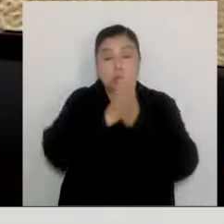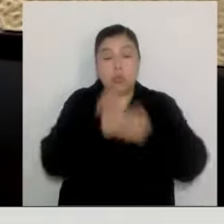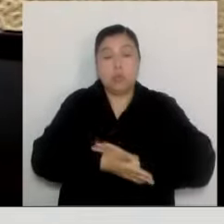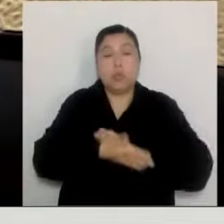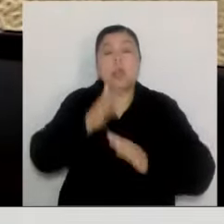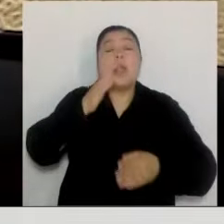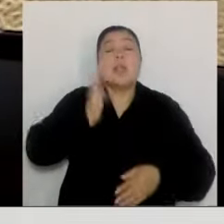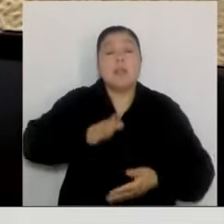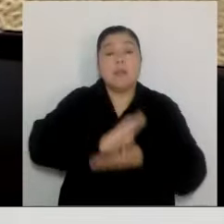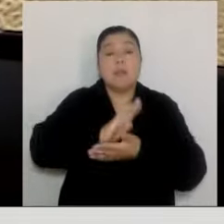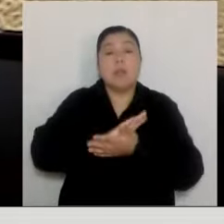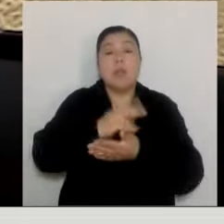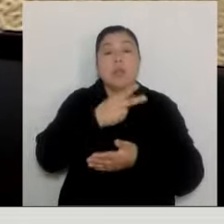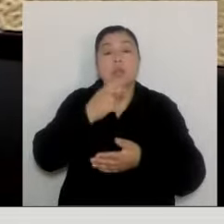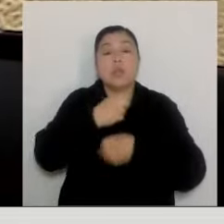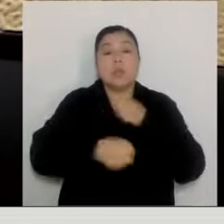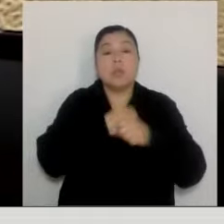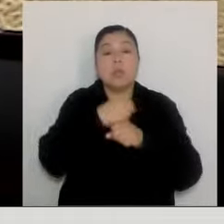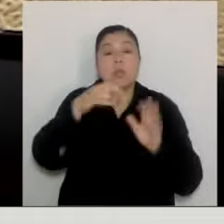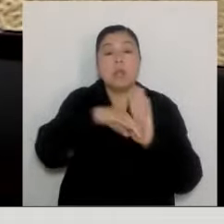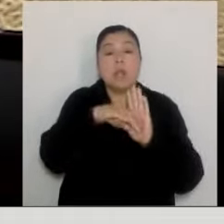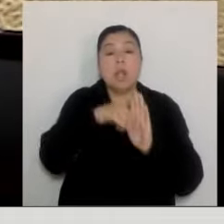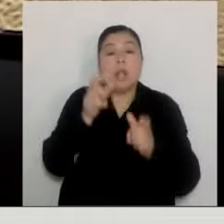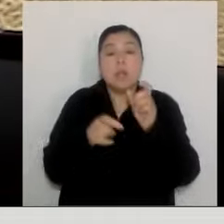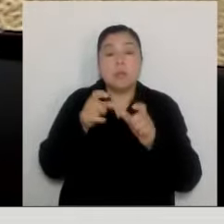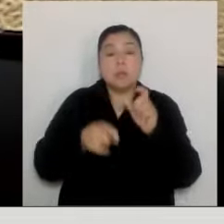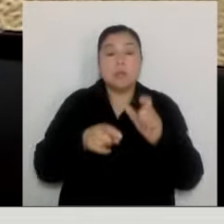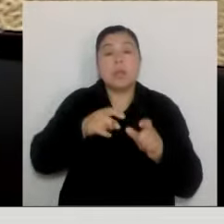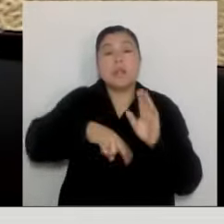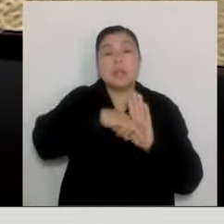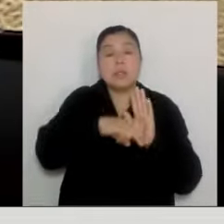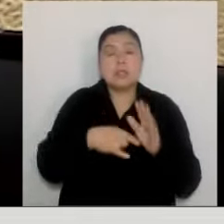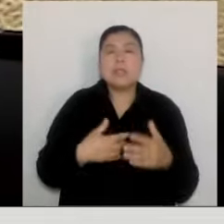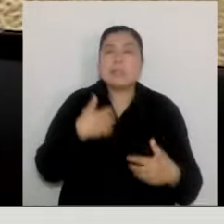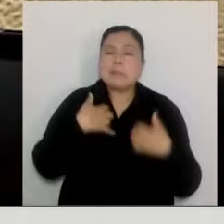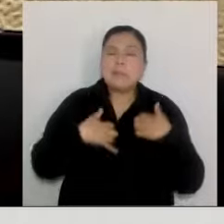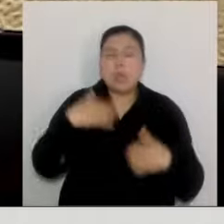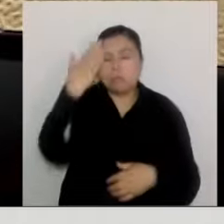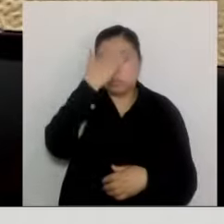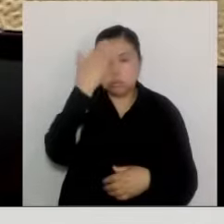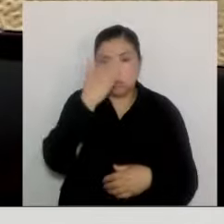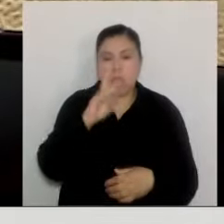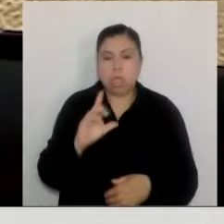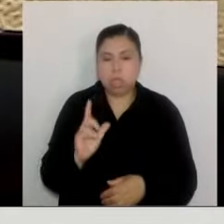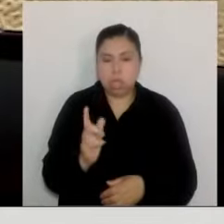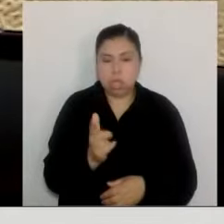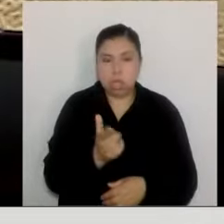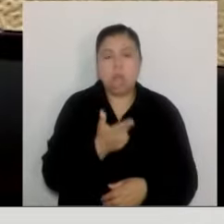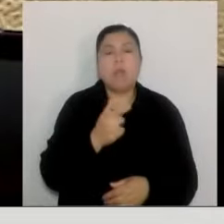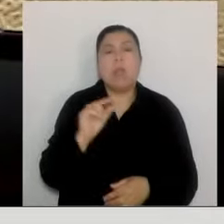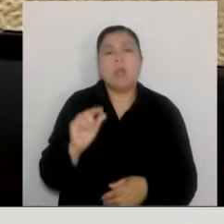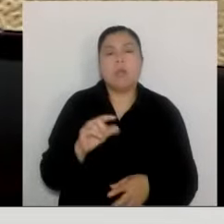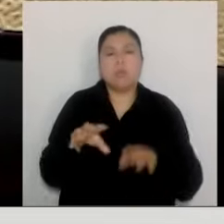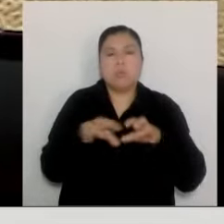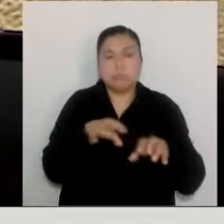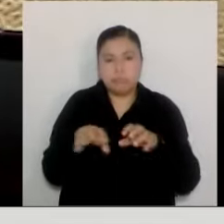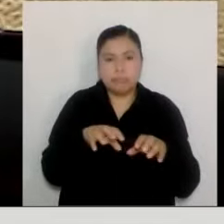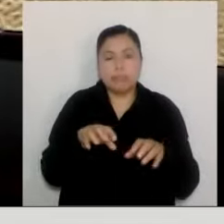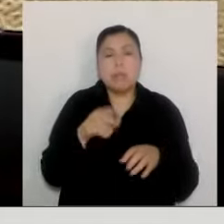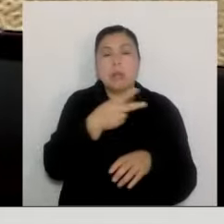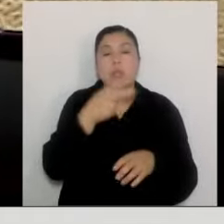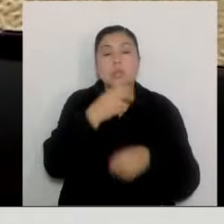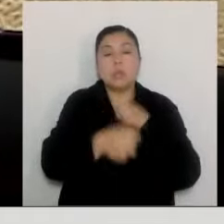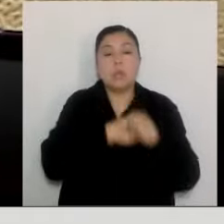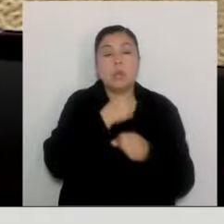años de chiloé con todo y la gente chiloé está molesta está preocupada porque vamos lentos Hay pocas acciones respecto al Bicentenario de hecho